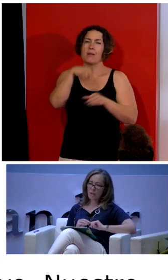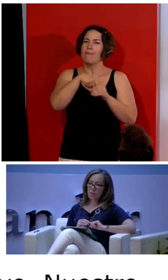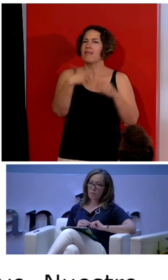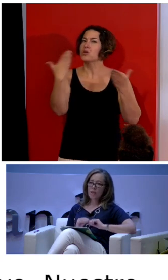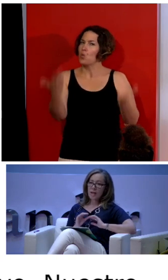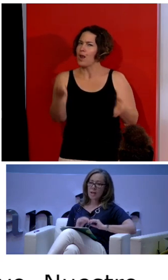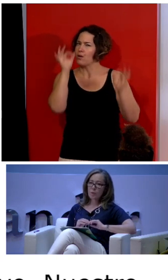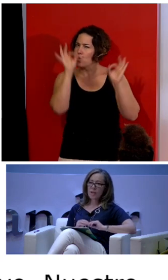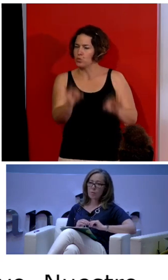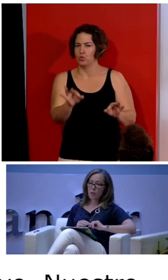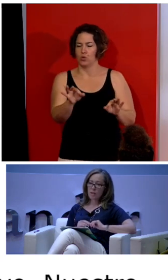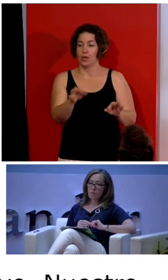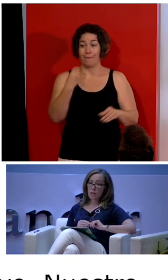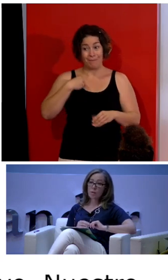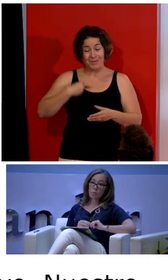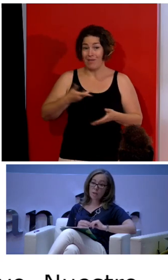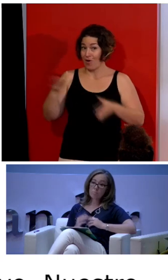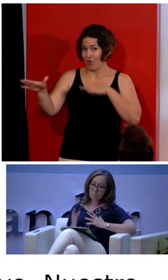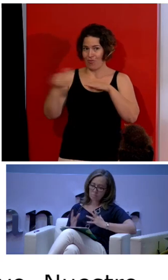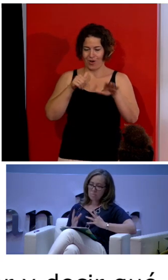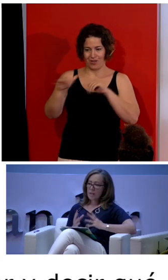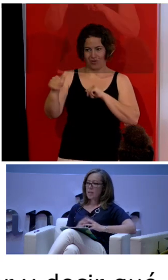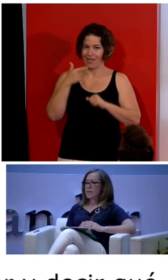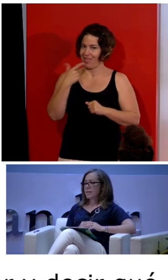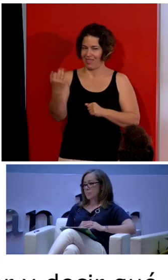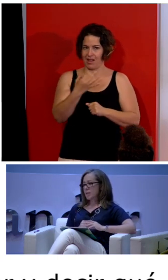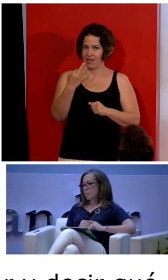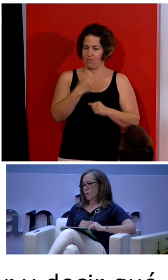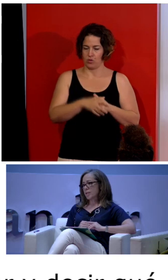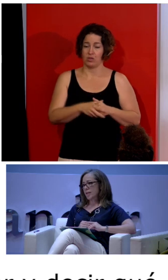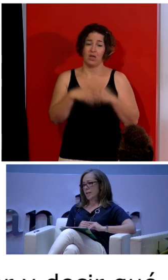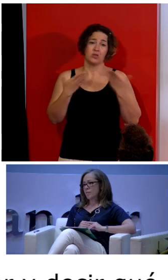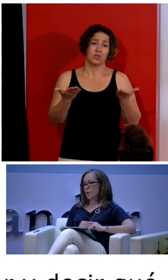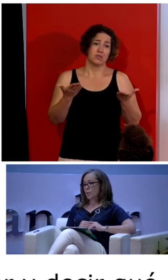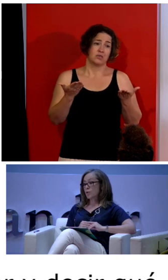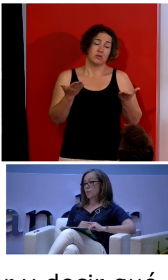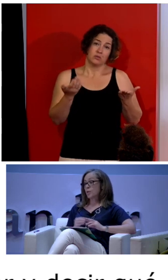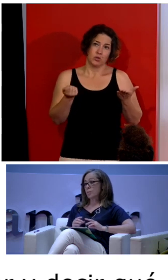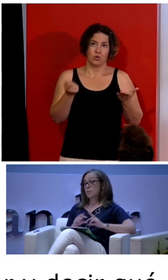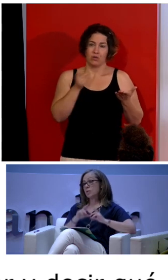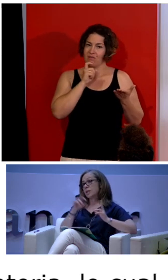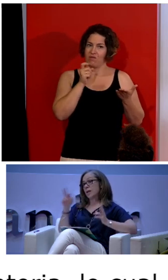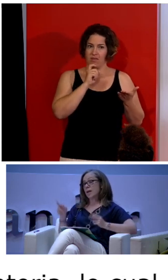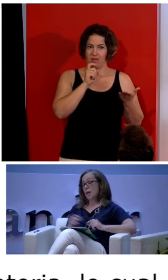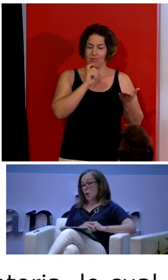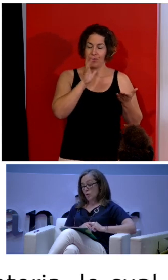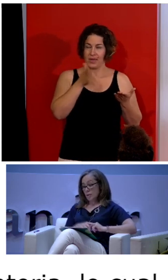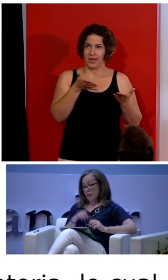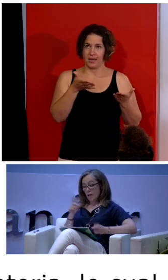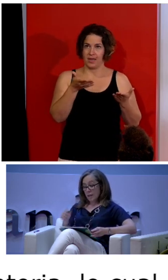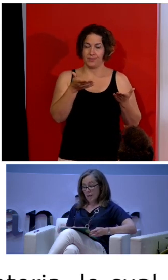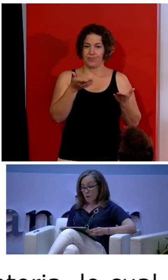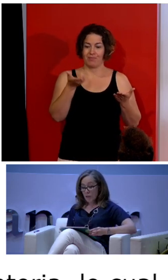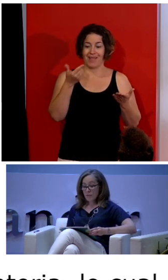en concreto en la propia convocatoria, lo cual pues era dificultoso porque además